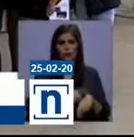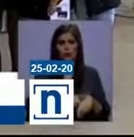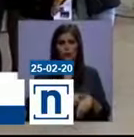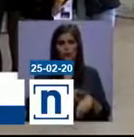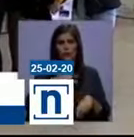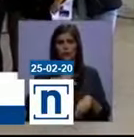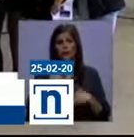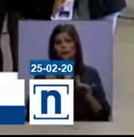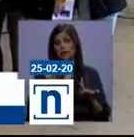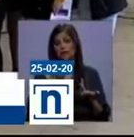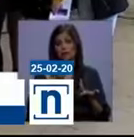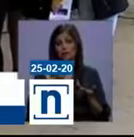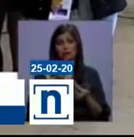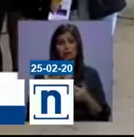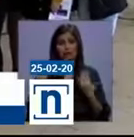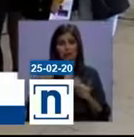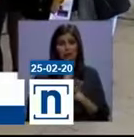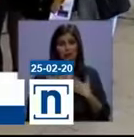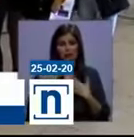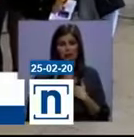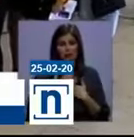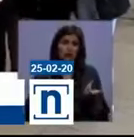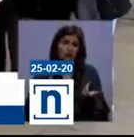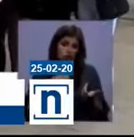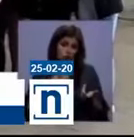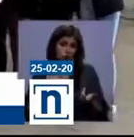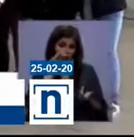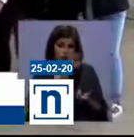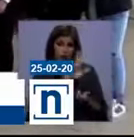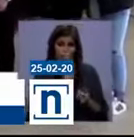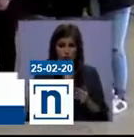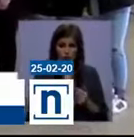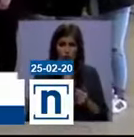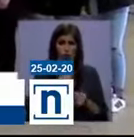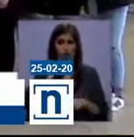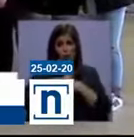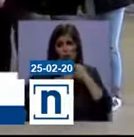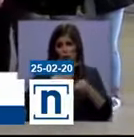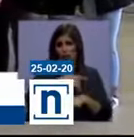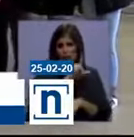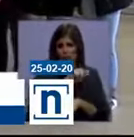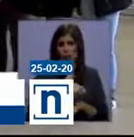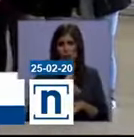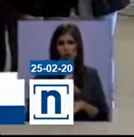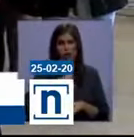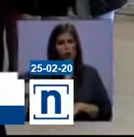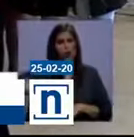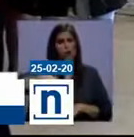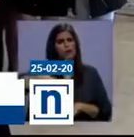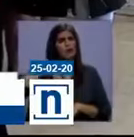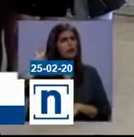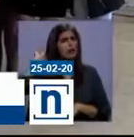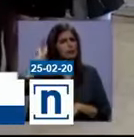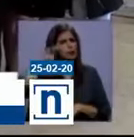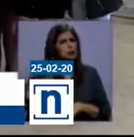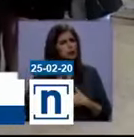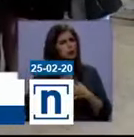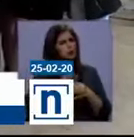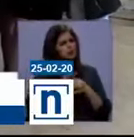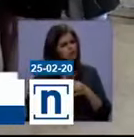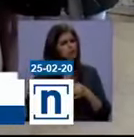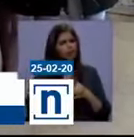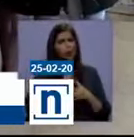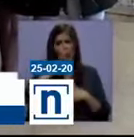portugueses, para la comunidad portuguesa y luso-venezolana. Yo como presidente de la República estoy totalmente solidario